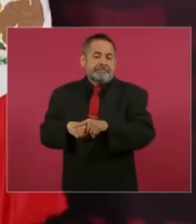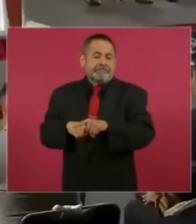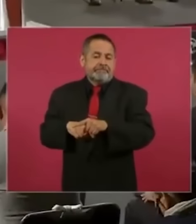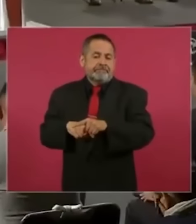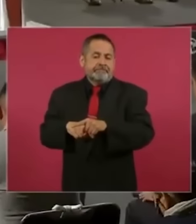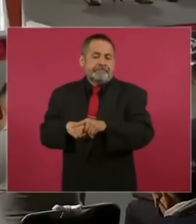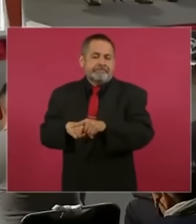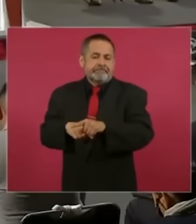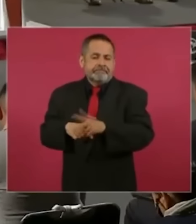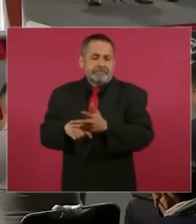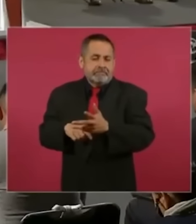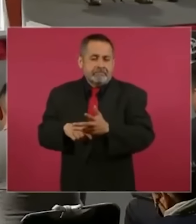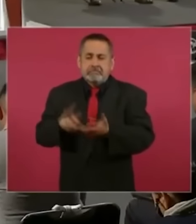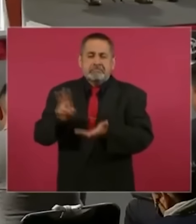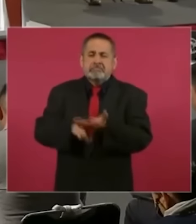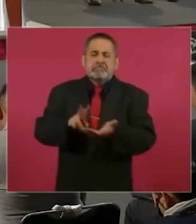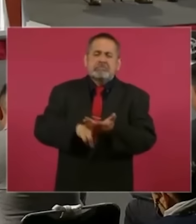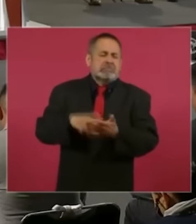este